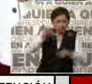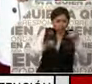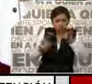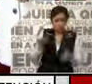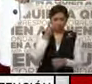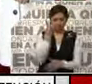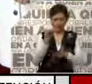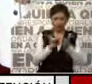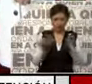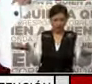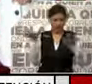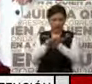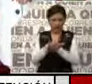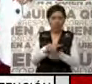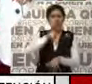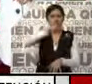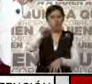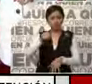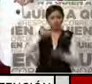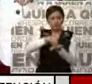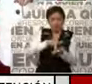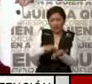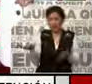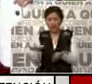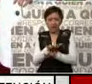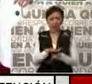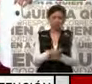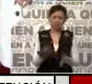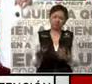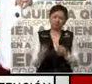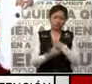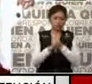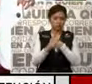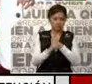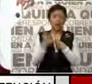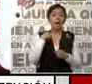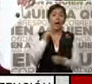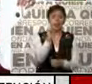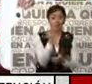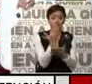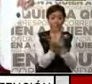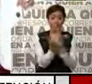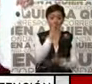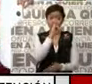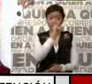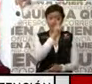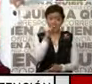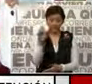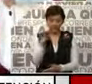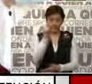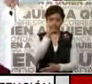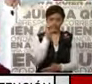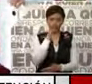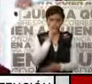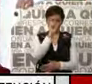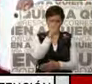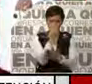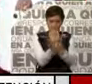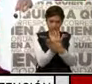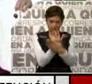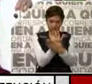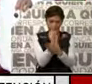3 meses y luego el cambio de hora, de cita y bueno, un reloj? Sí. Vamos a esperar respuesta por parte del ISSSTE. Virginia, si nos permite, Fabiola,